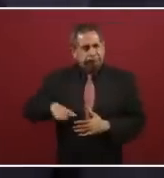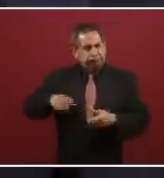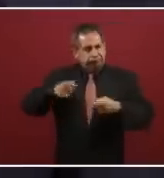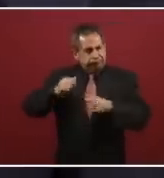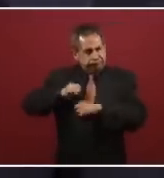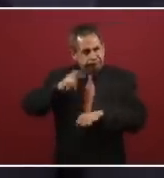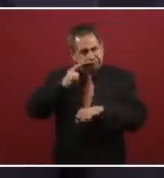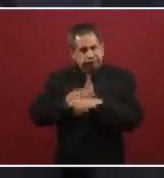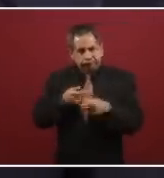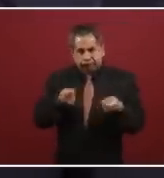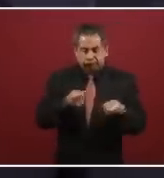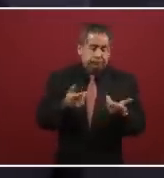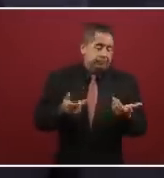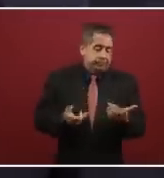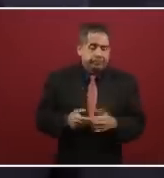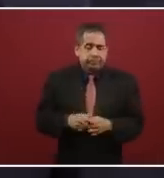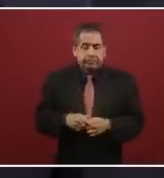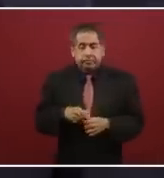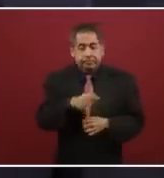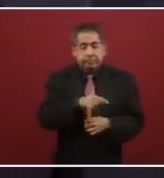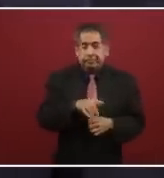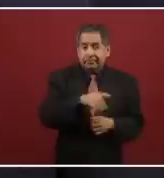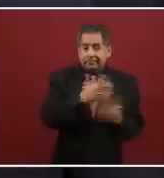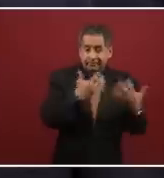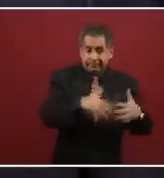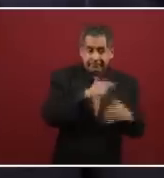mayoría en estado